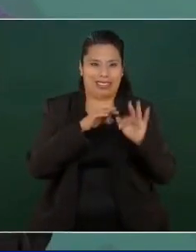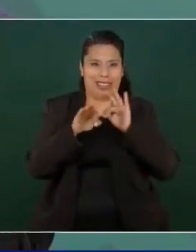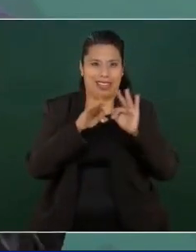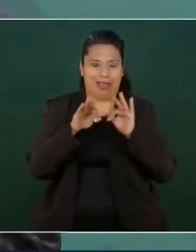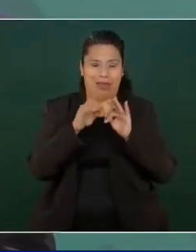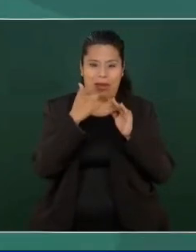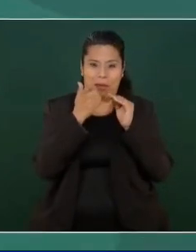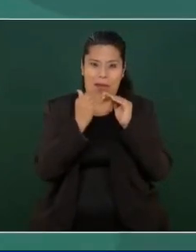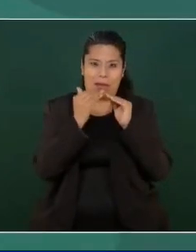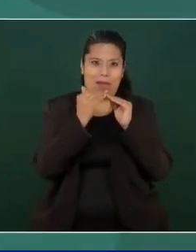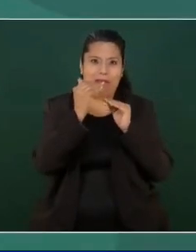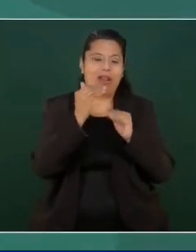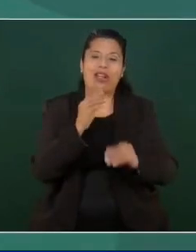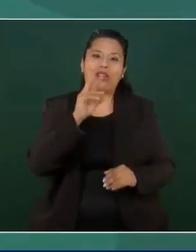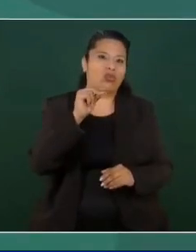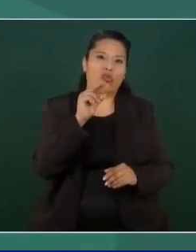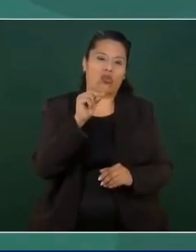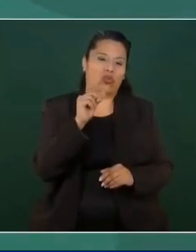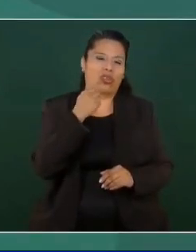México